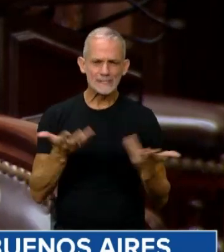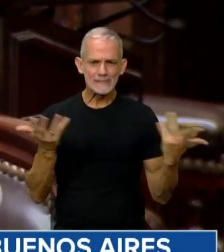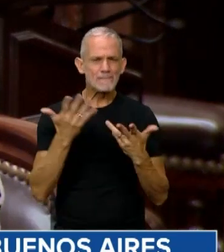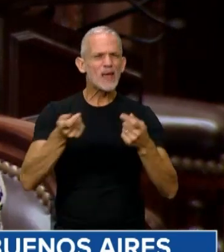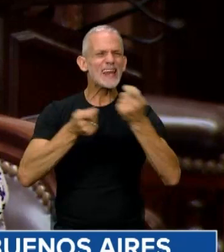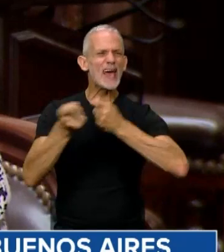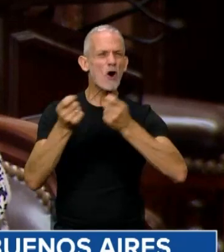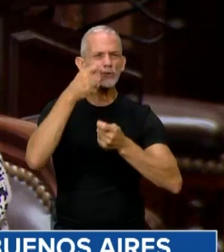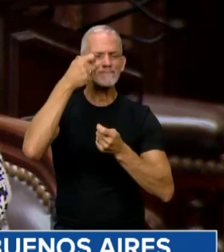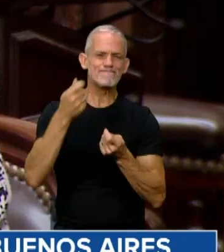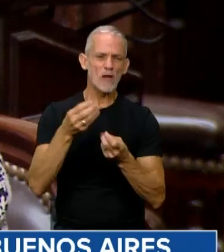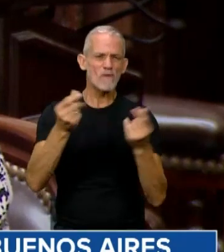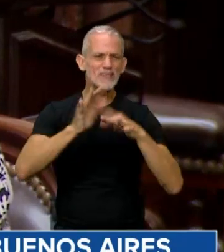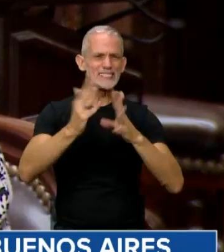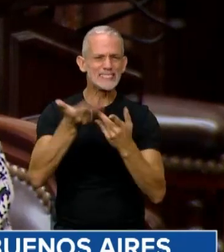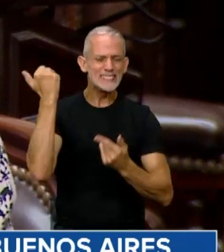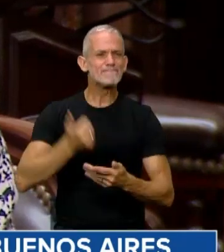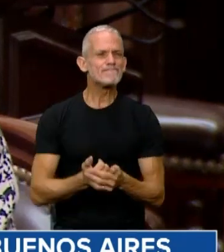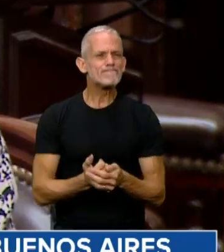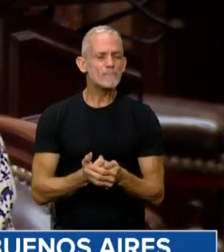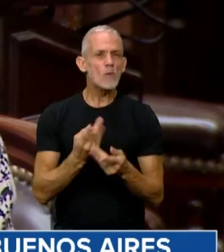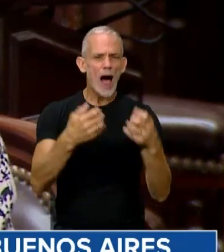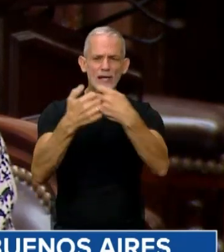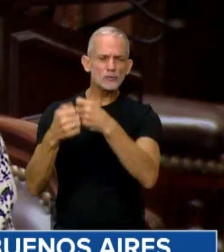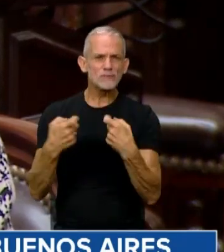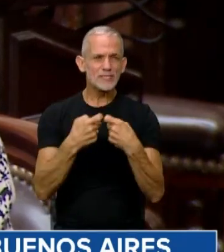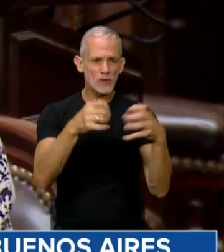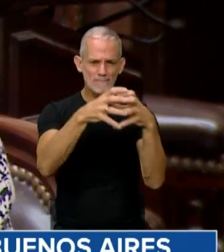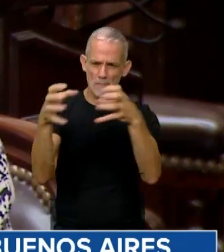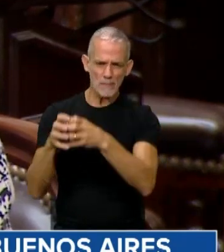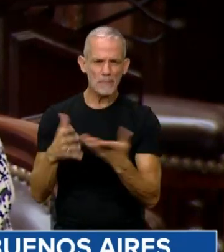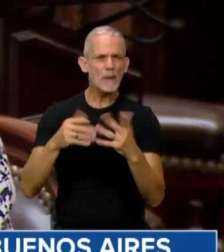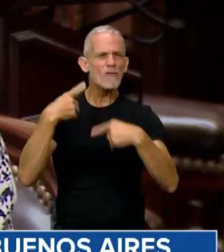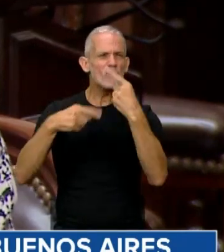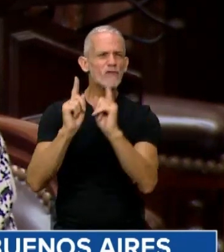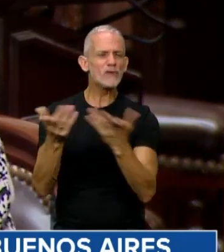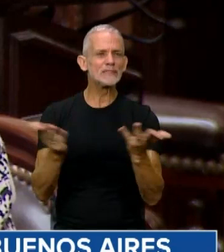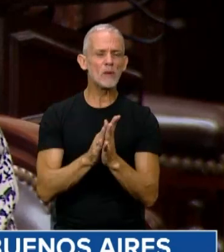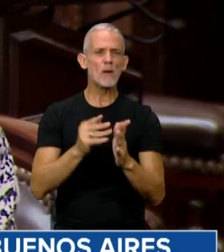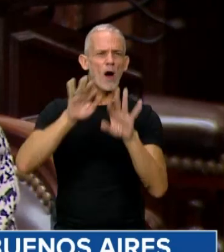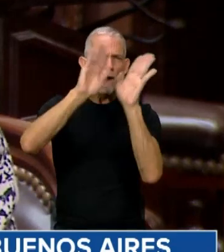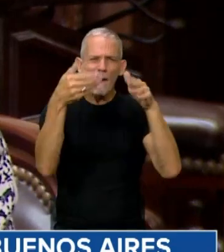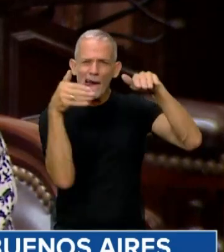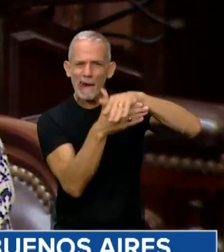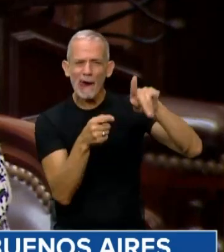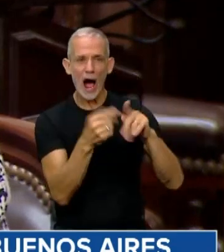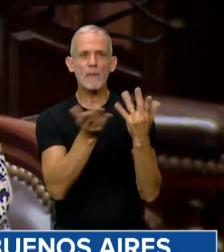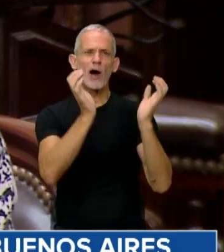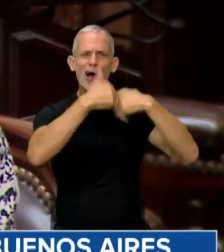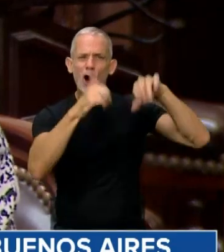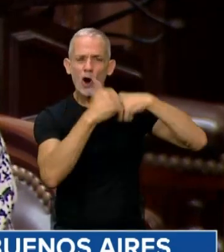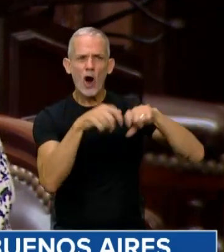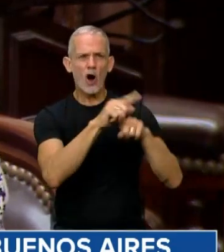el negocio? ¿Cómo hacer para evitar que las organizaciones criminales sigan teniendo las cuevas donde pueden